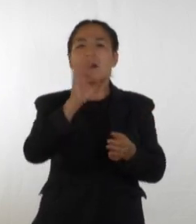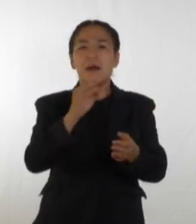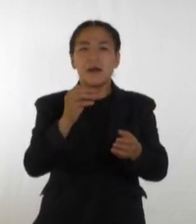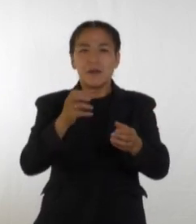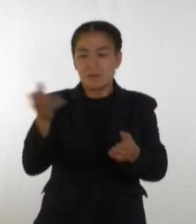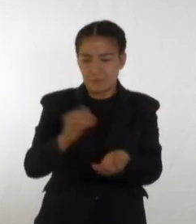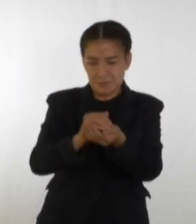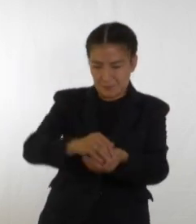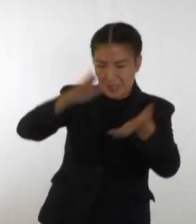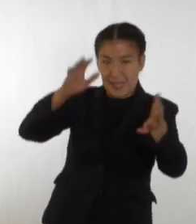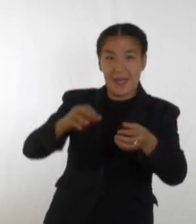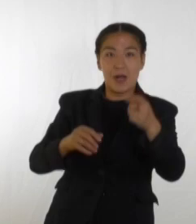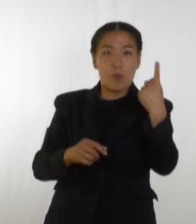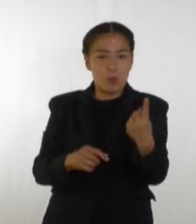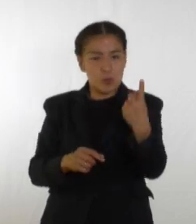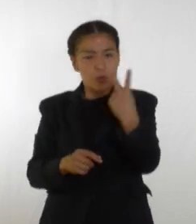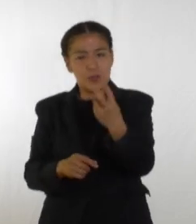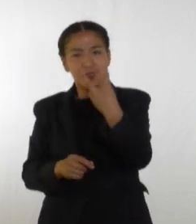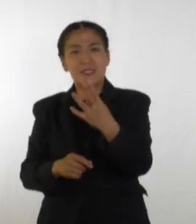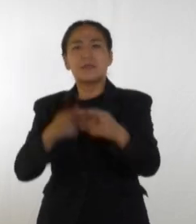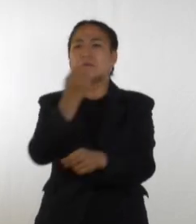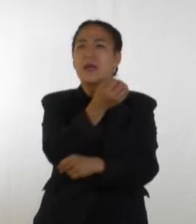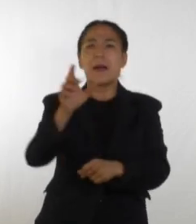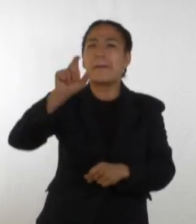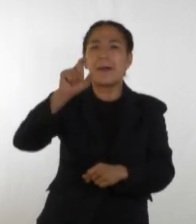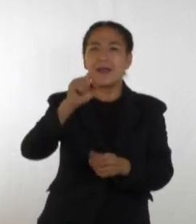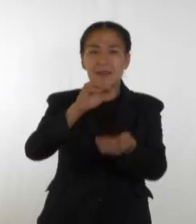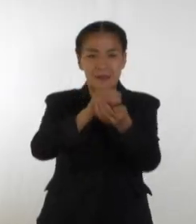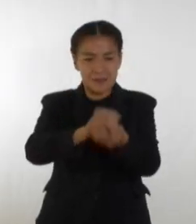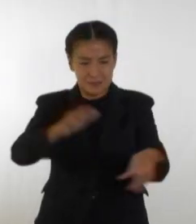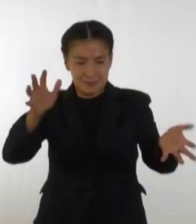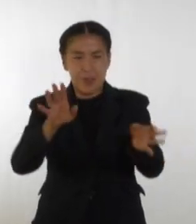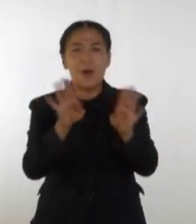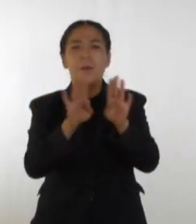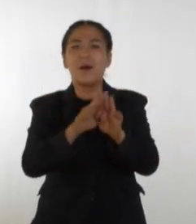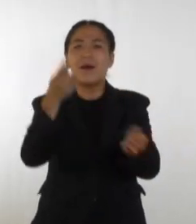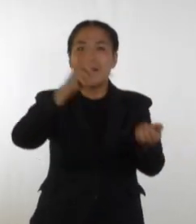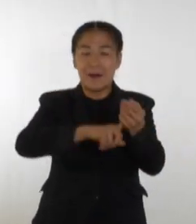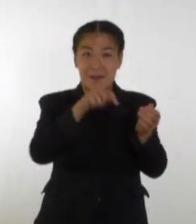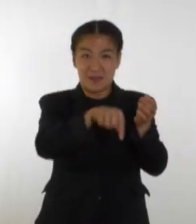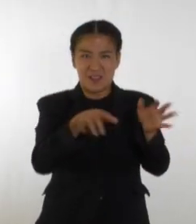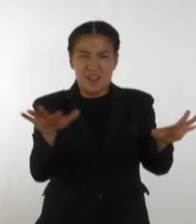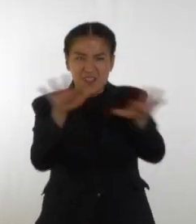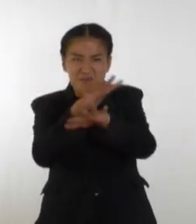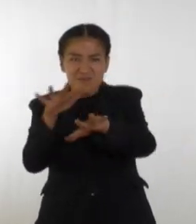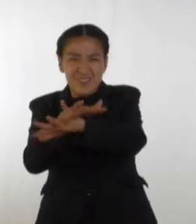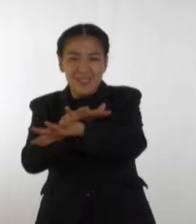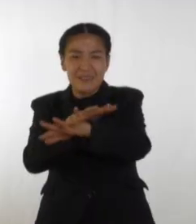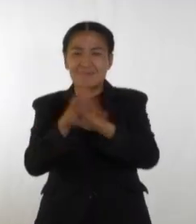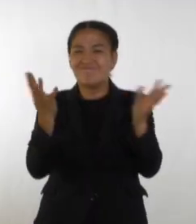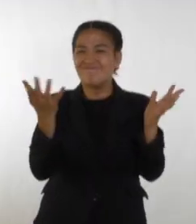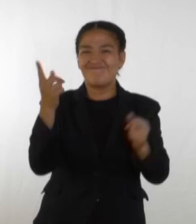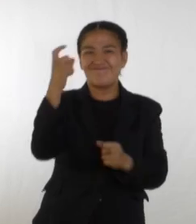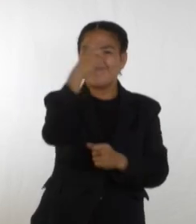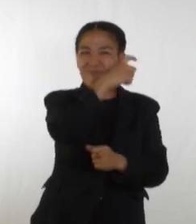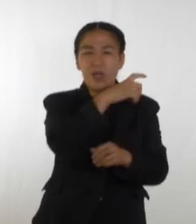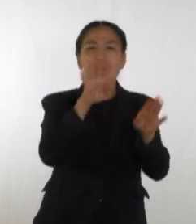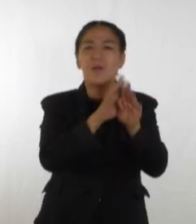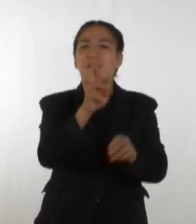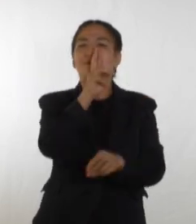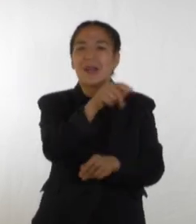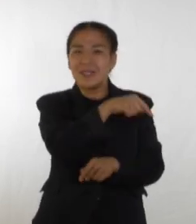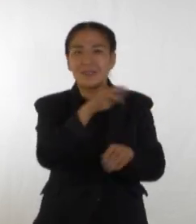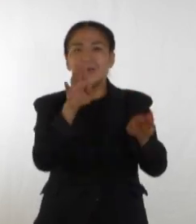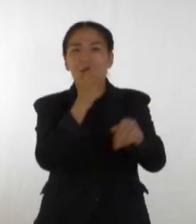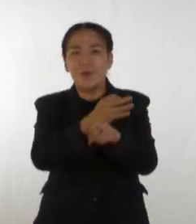si tiramos 10 o 20 dados al mismo tiempo, Dimara? ¿Crees que seríamos capaces de localizar la anomalía? Pues estaría difícil,